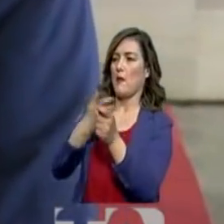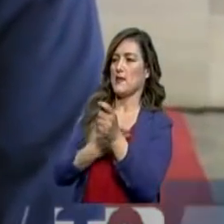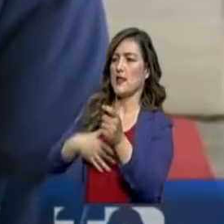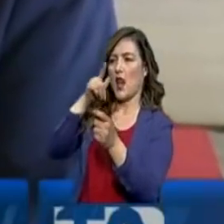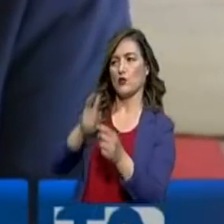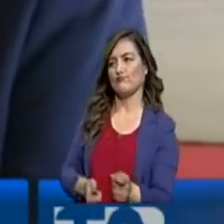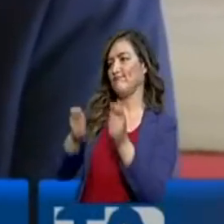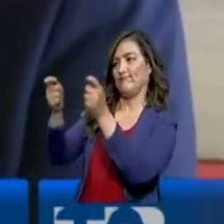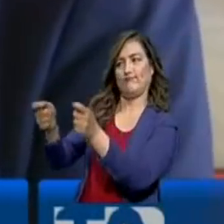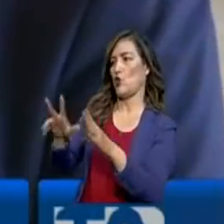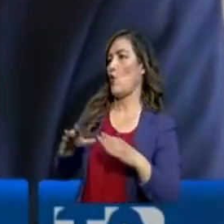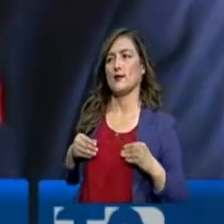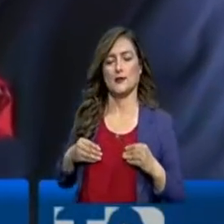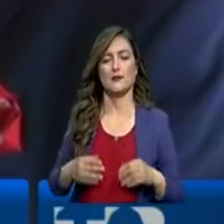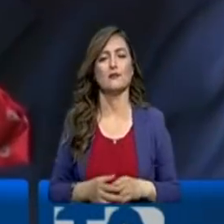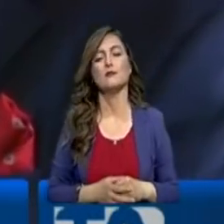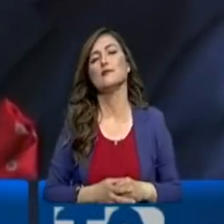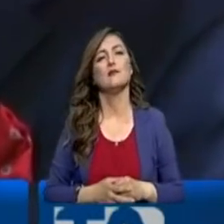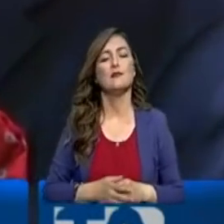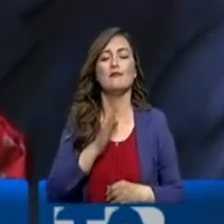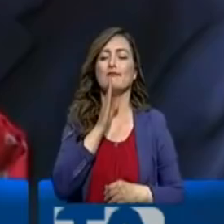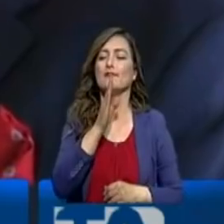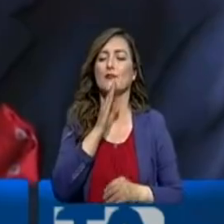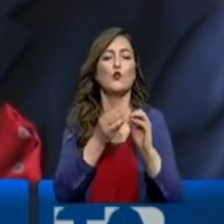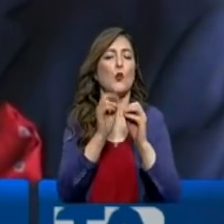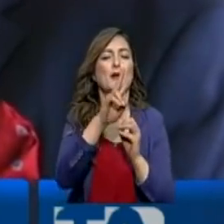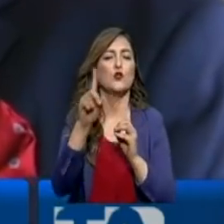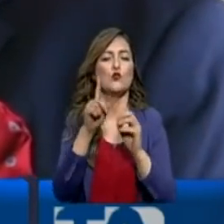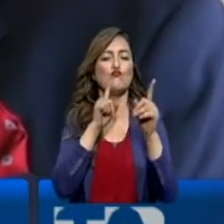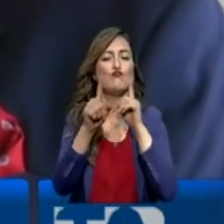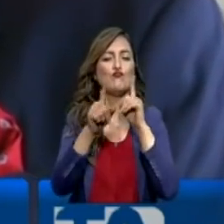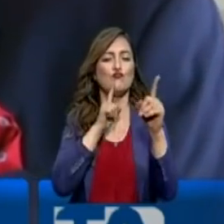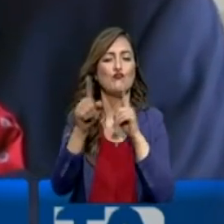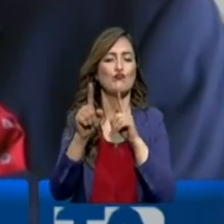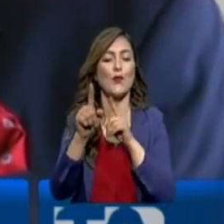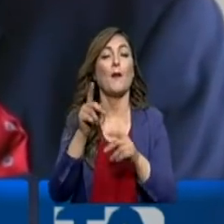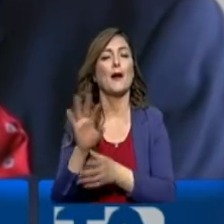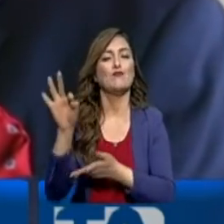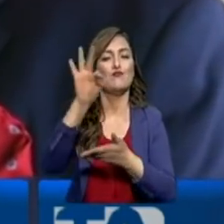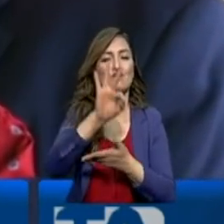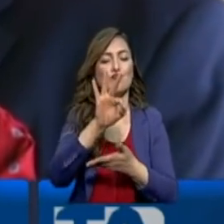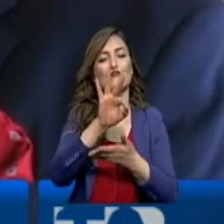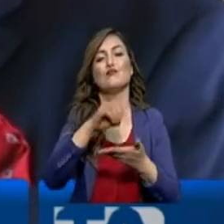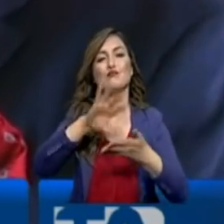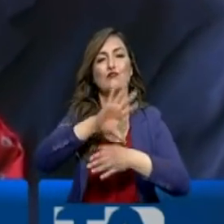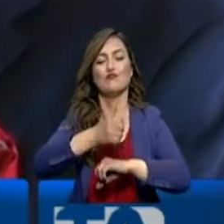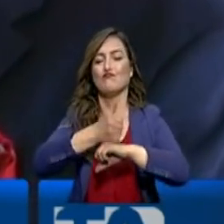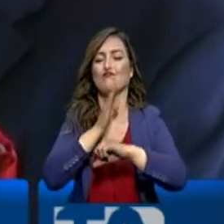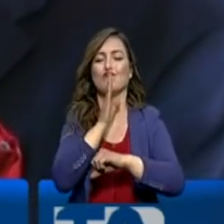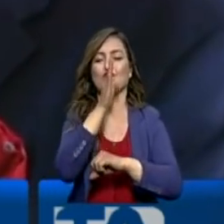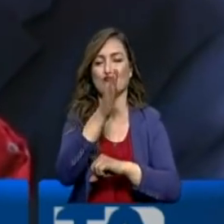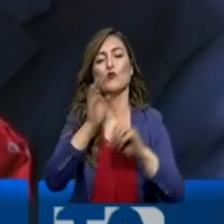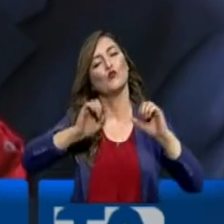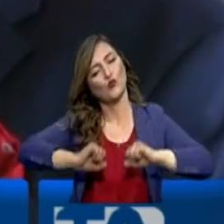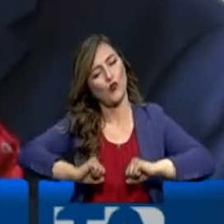bancada del Acuerdo Nacional va a sostener siempre un diálogo con los legisladores, especialmente con quienes representan al Consejo de Administración Legislativa, para que